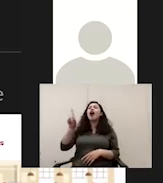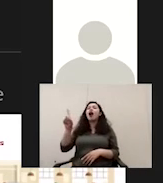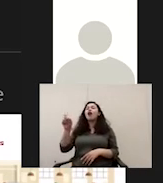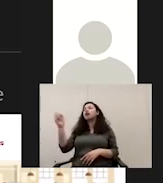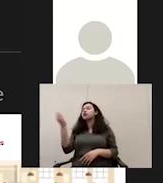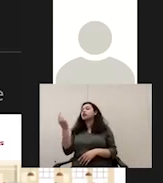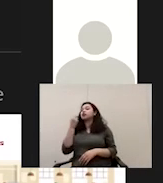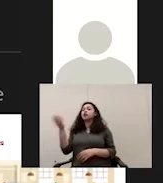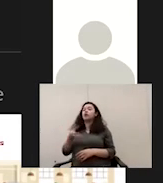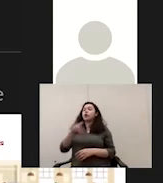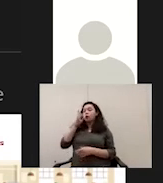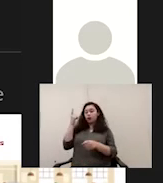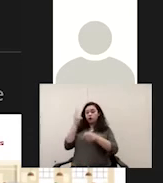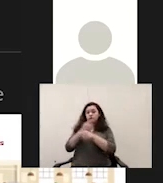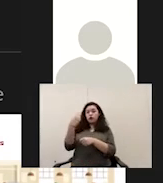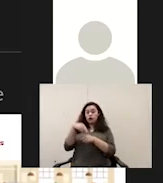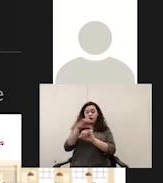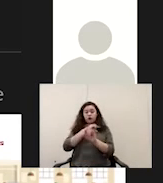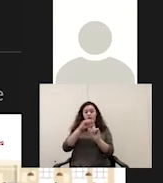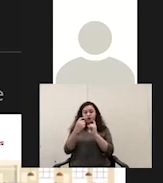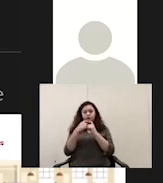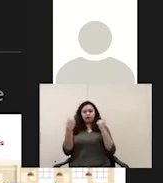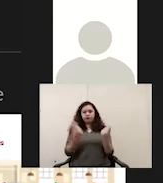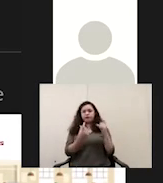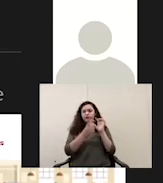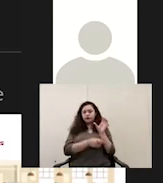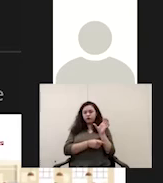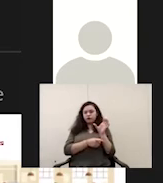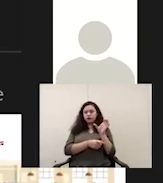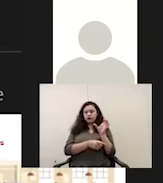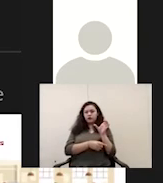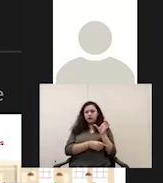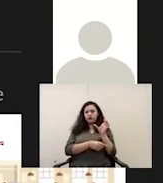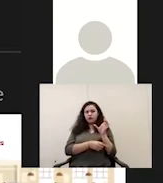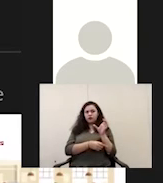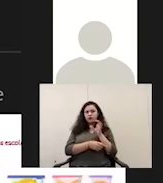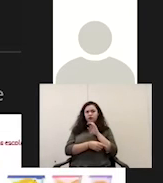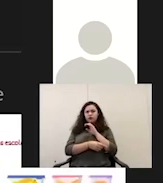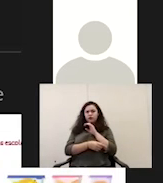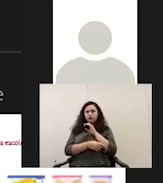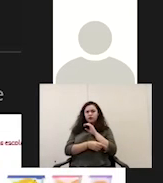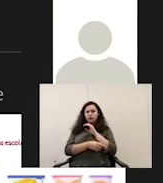agua identificada y que se limite el uso de bebederos, si es que los hay.